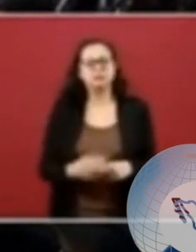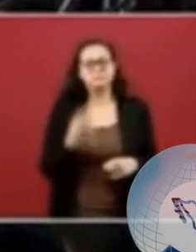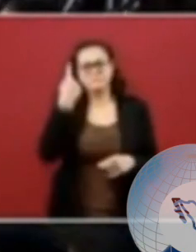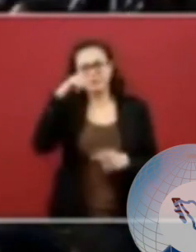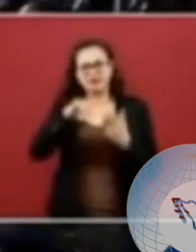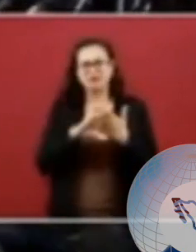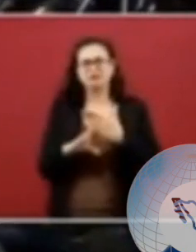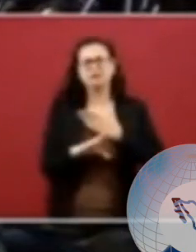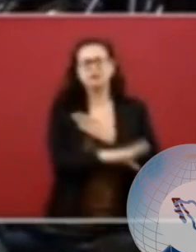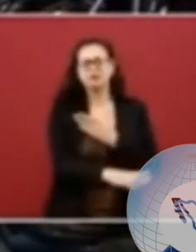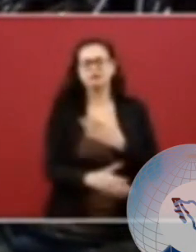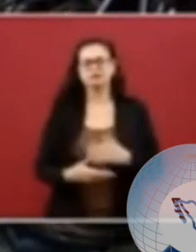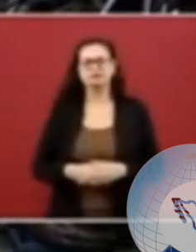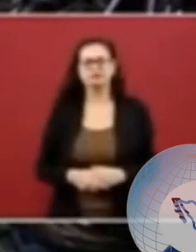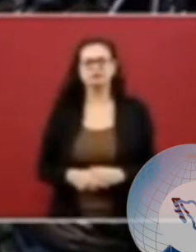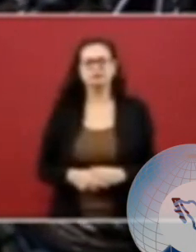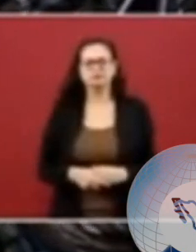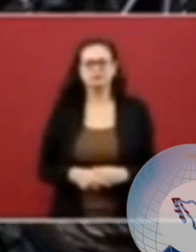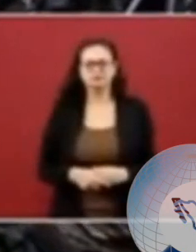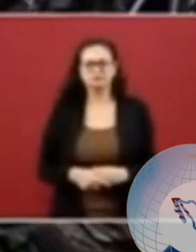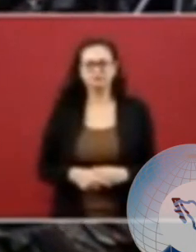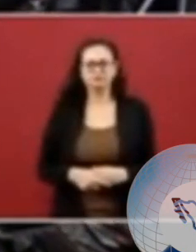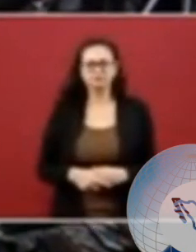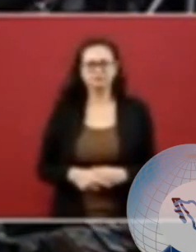repita? Miren,